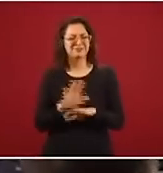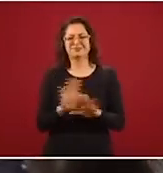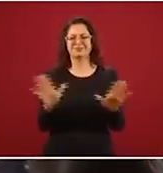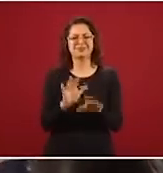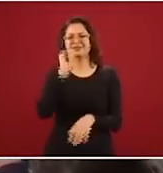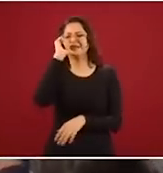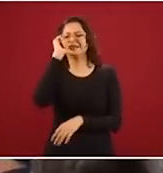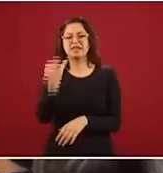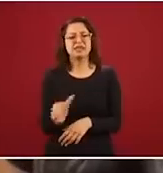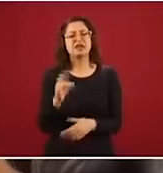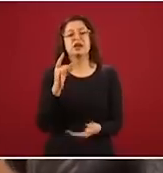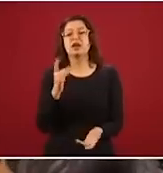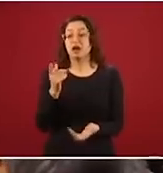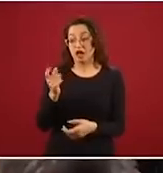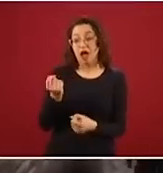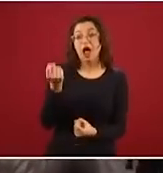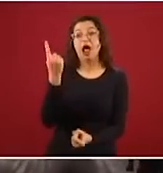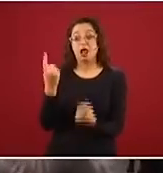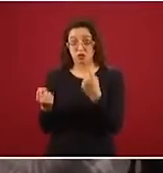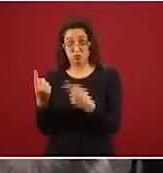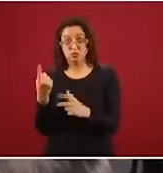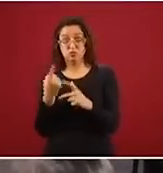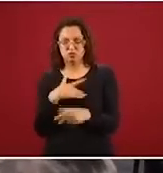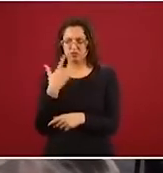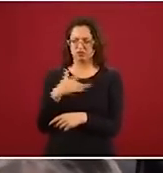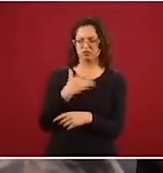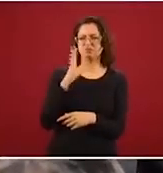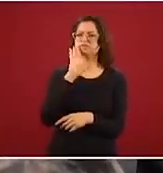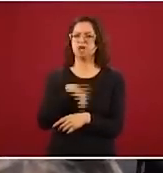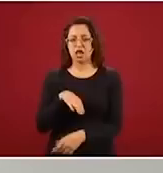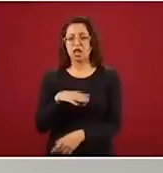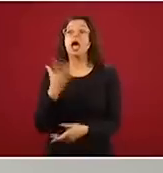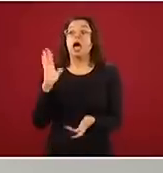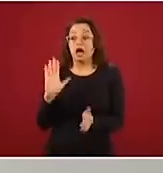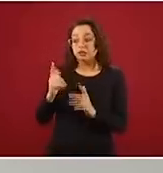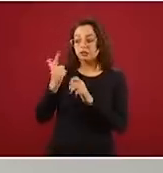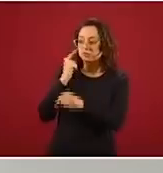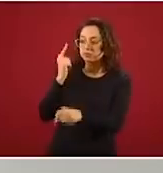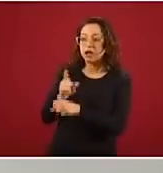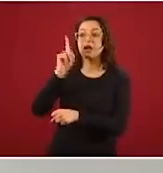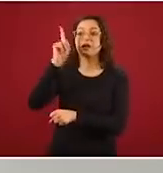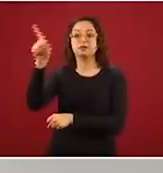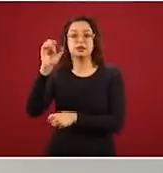tamizaje de acuerdo a síntomas. Esto empieza en el punto de origen y las propias autoridades del país de origen han colaborado en ese